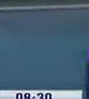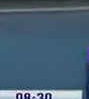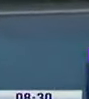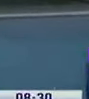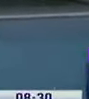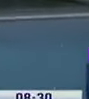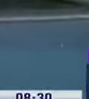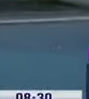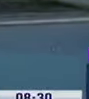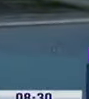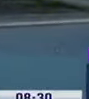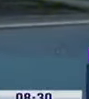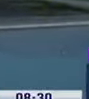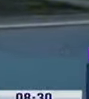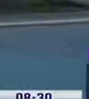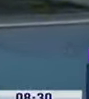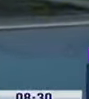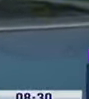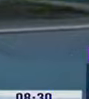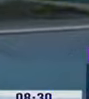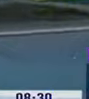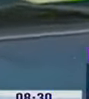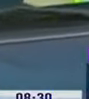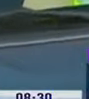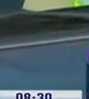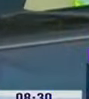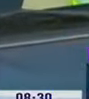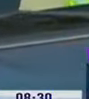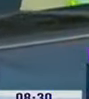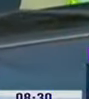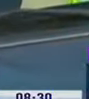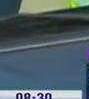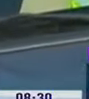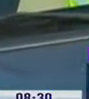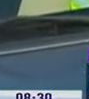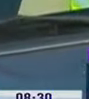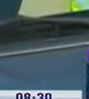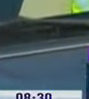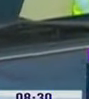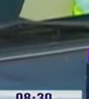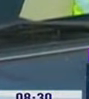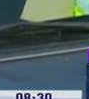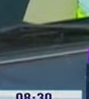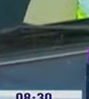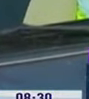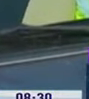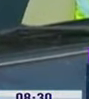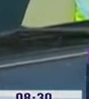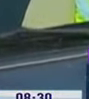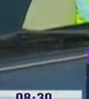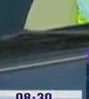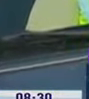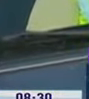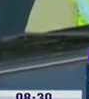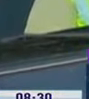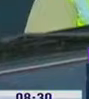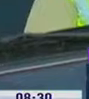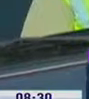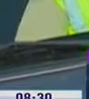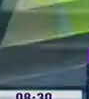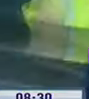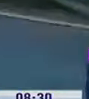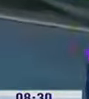toca hacer chupar. ¿Qué va a chupar? La mandarina, pues. Papel. Qué gusto. ¿Cómo le ha ido? Papel. Papeles. Ya los tengo